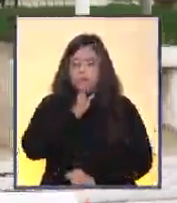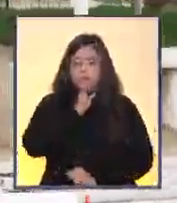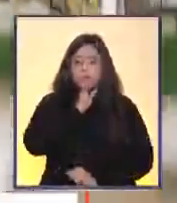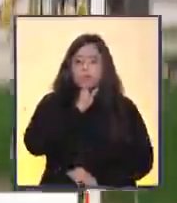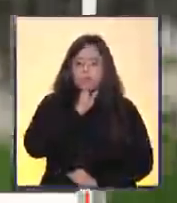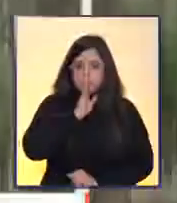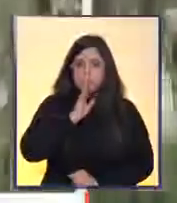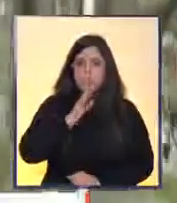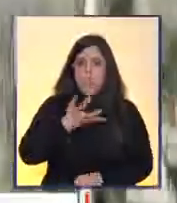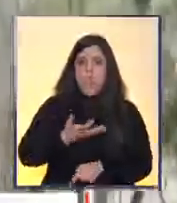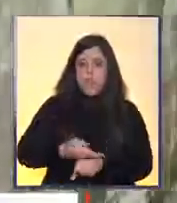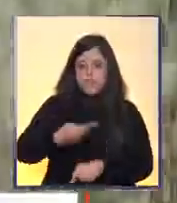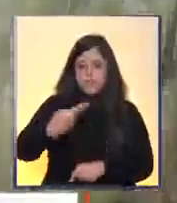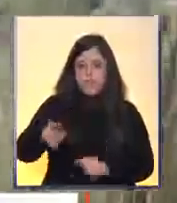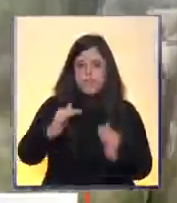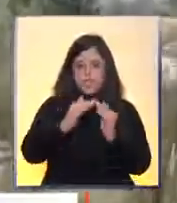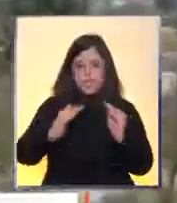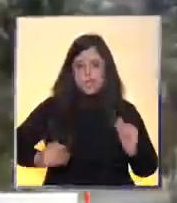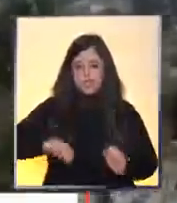su tribunal.